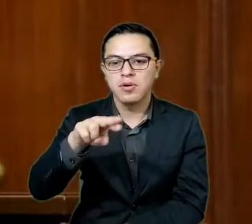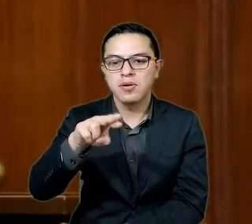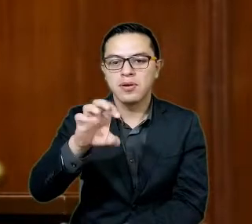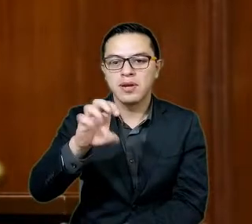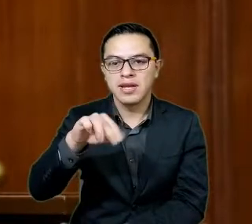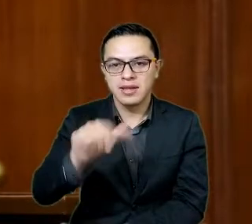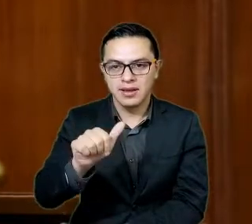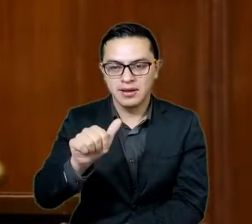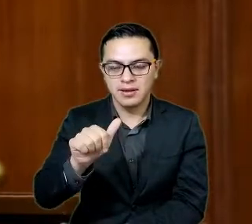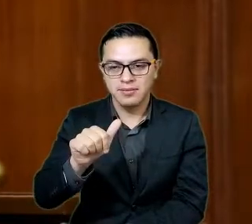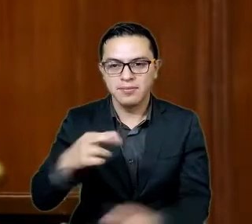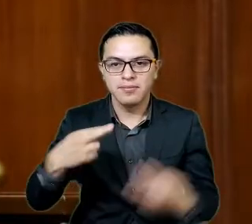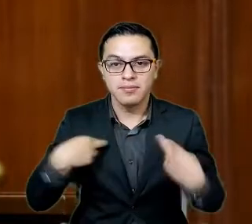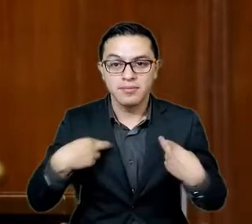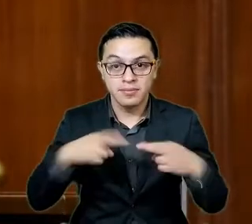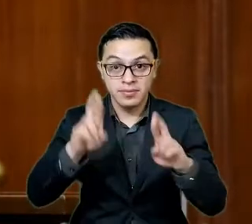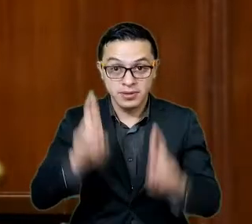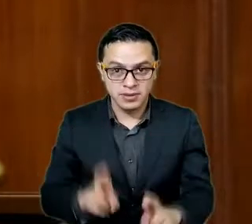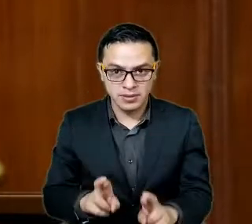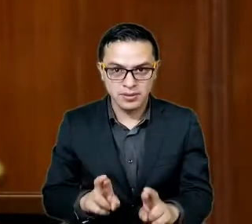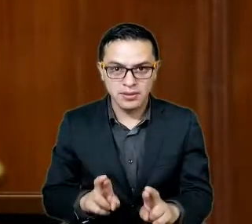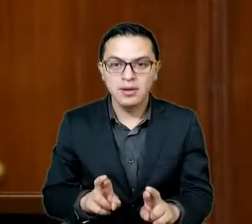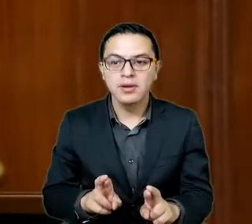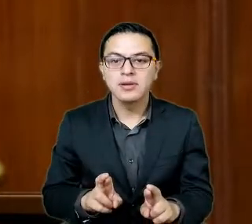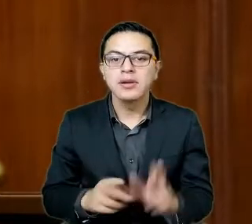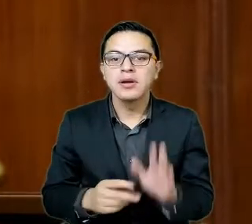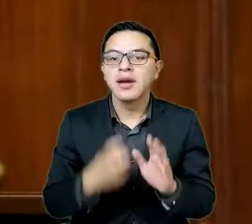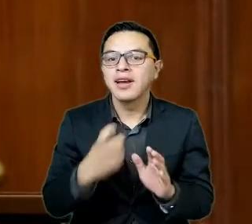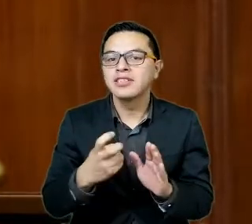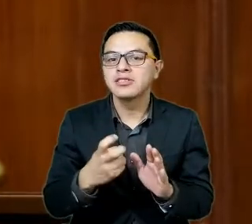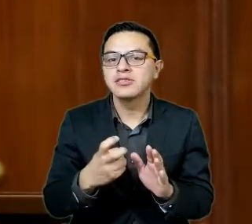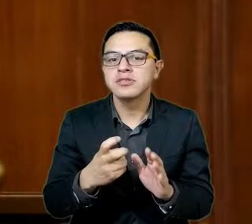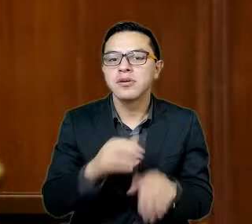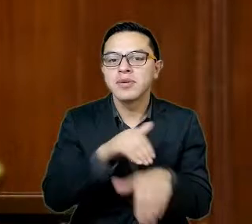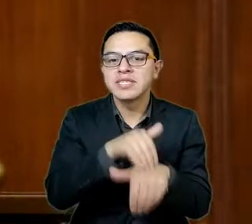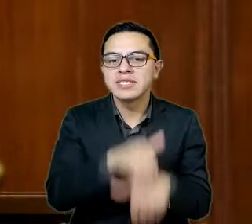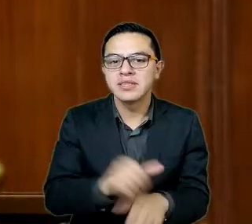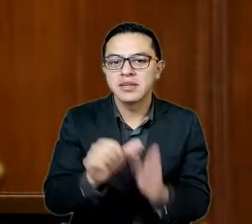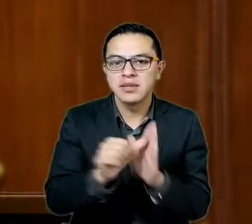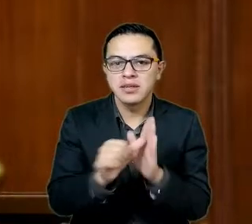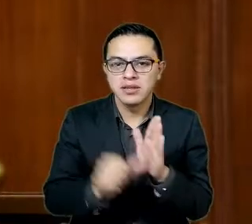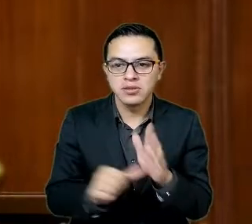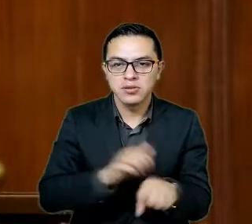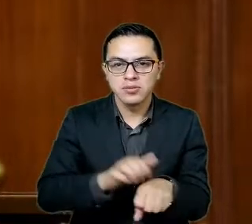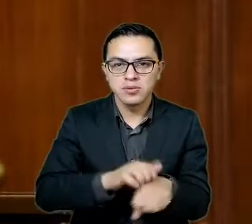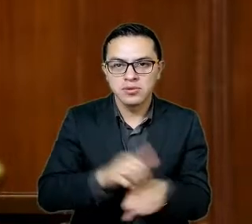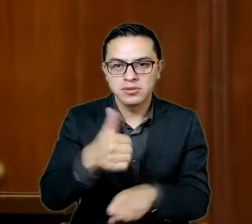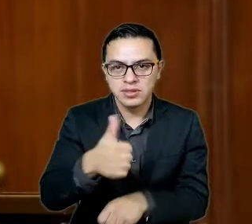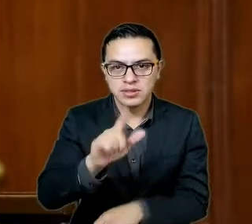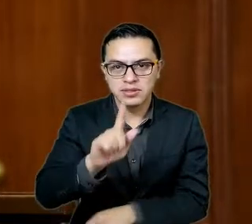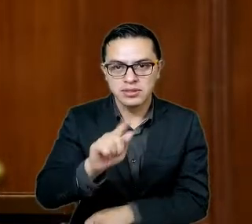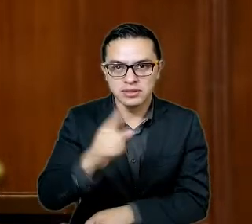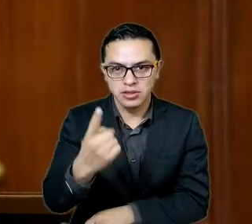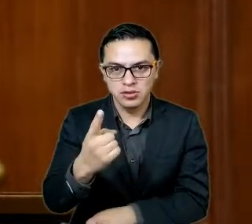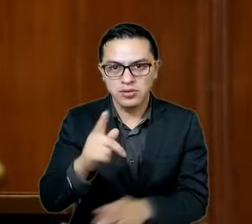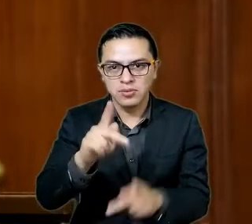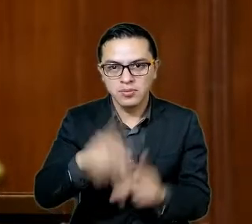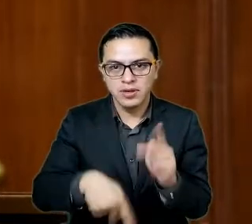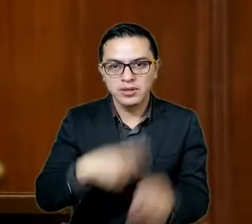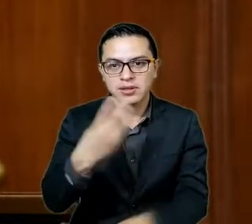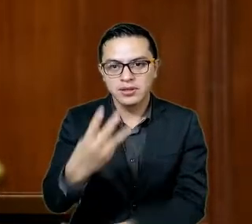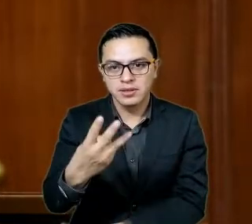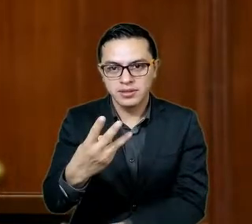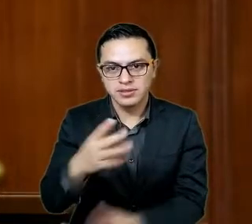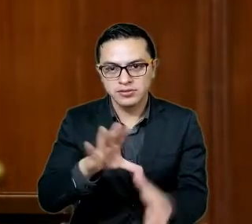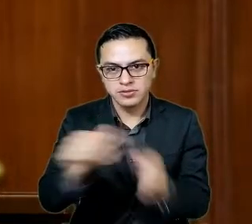representación con fundamento en lo dispuesto en los artículos 6 71 fracción 3 de la